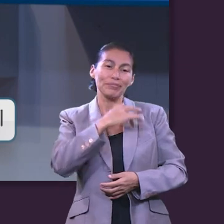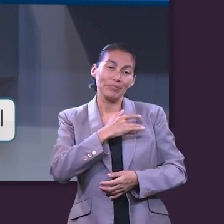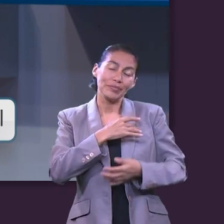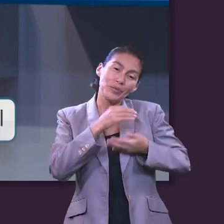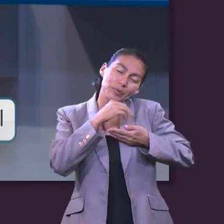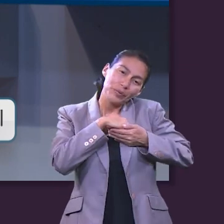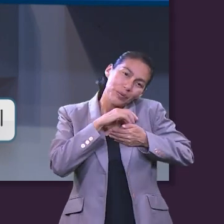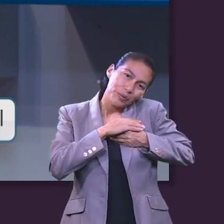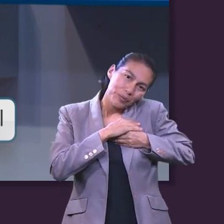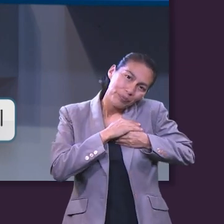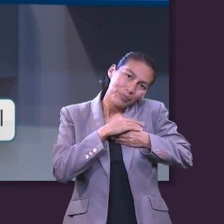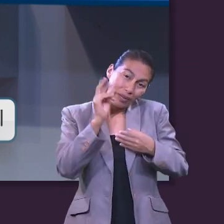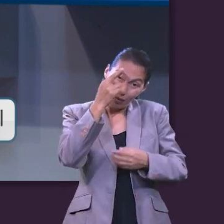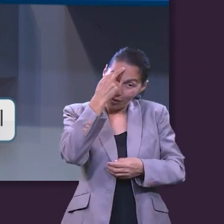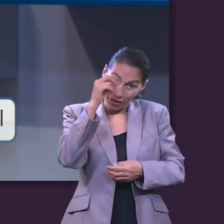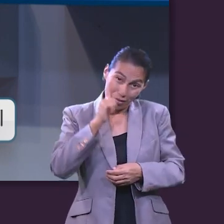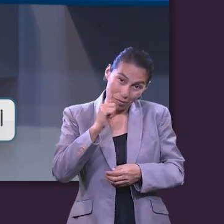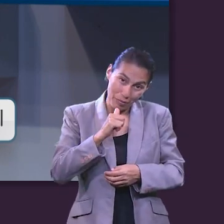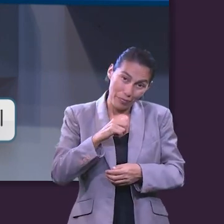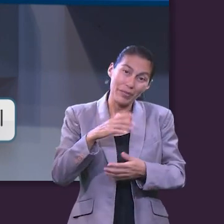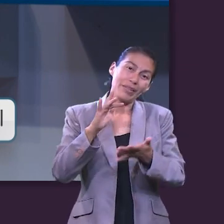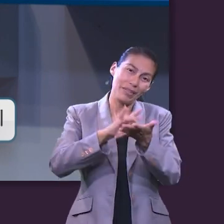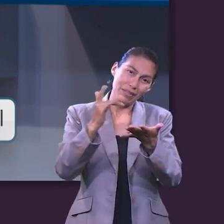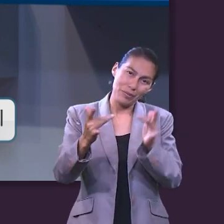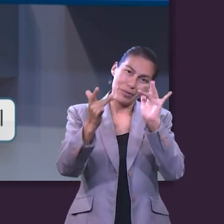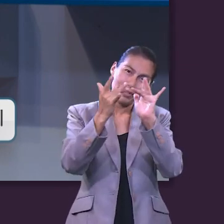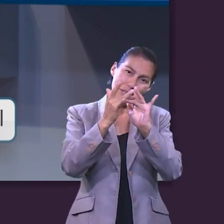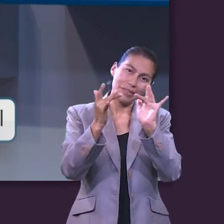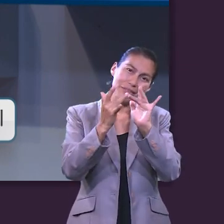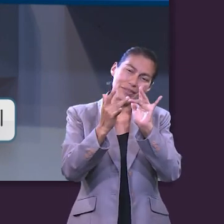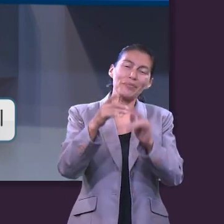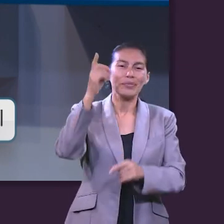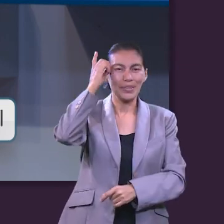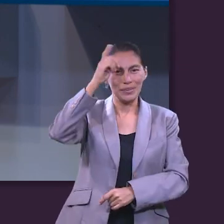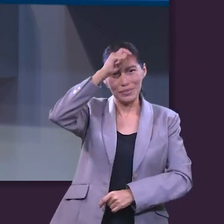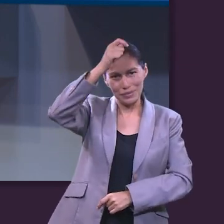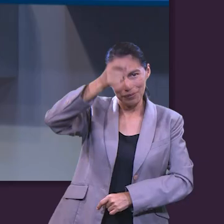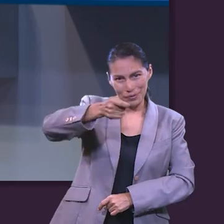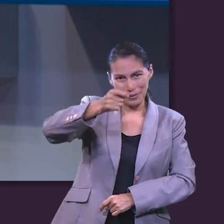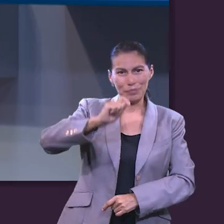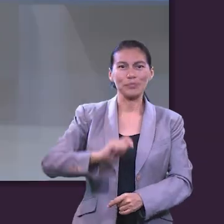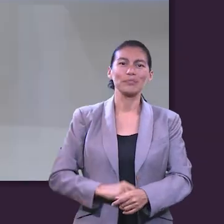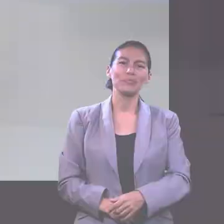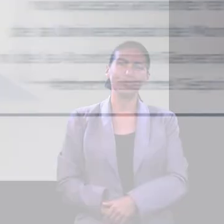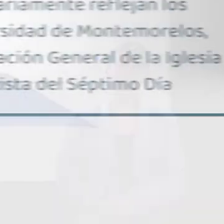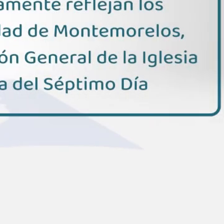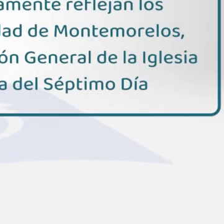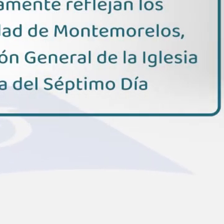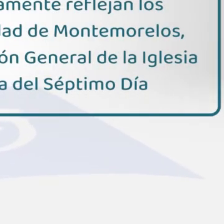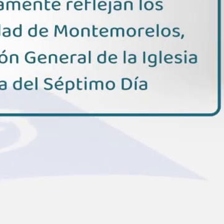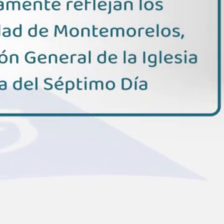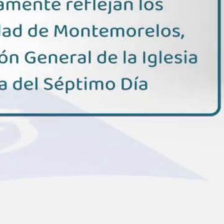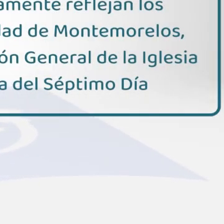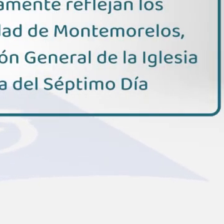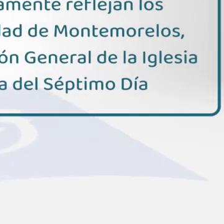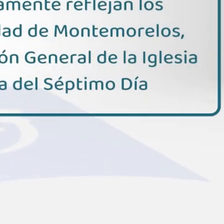corazón. Agradezco a ustedes por acompañarnos en este repaso y esperemos que Dios nos bendiga. ¡Gracias!